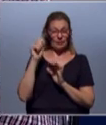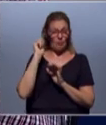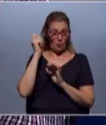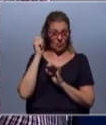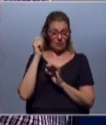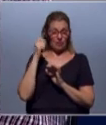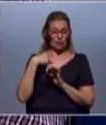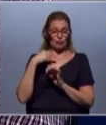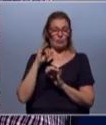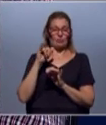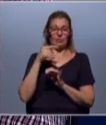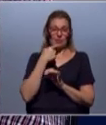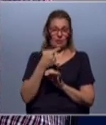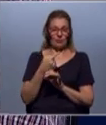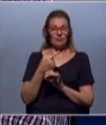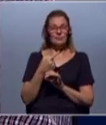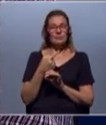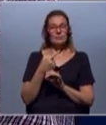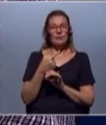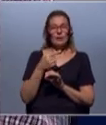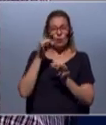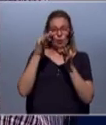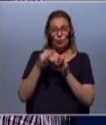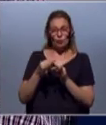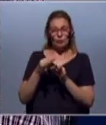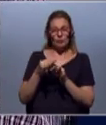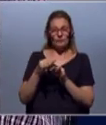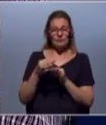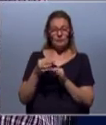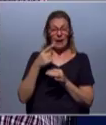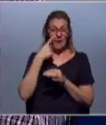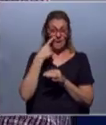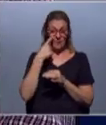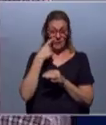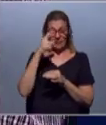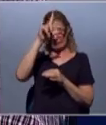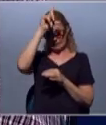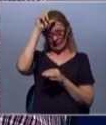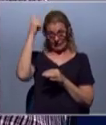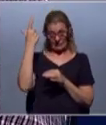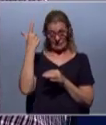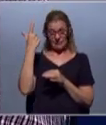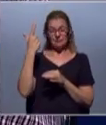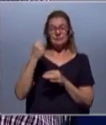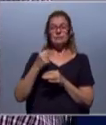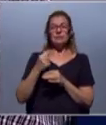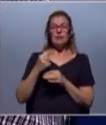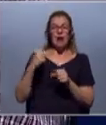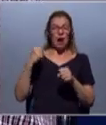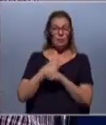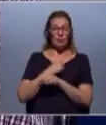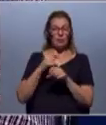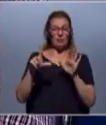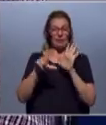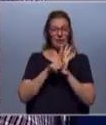manejo justamente el padre del actual presidente la calle la calle padre aprueba una ley